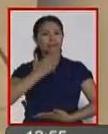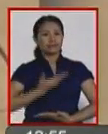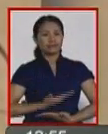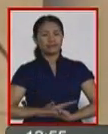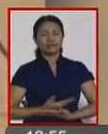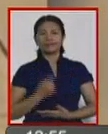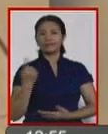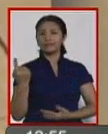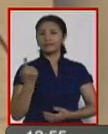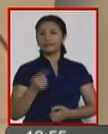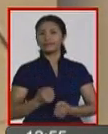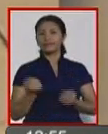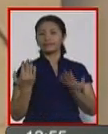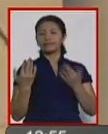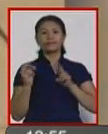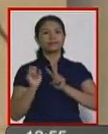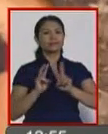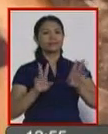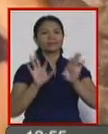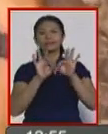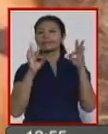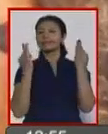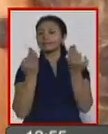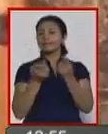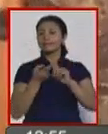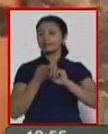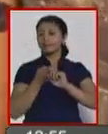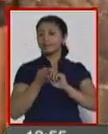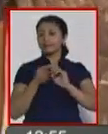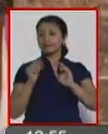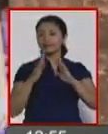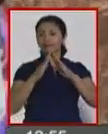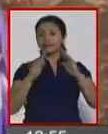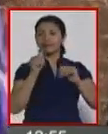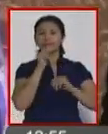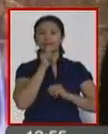orfandad. Se espera que sea velada por familiares y amigos en su domicilio particular.